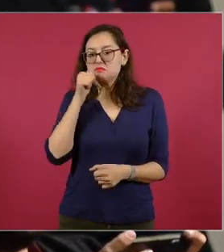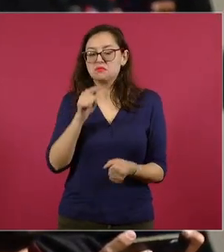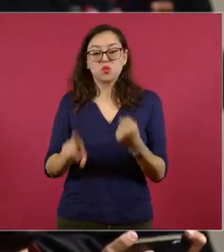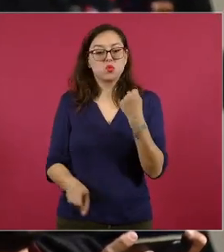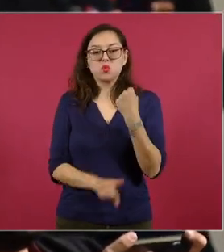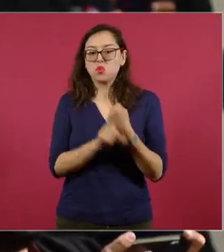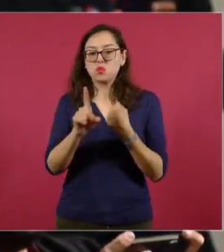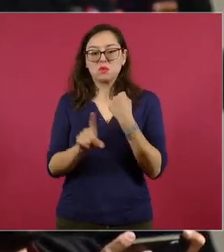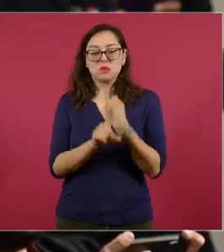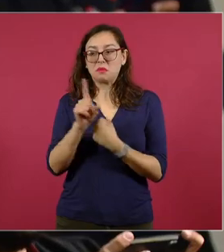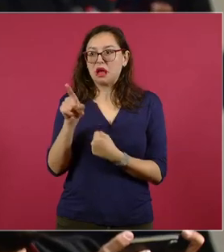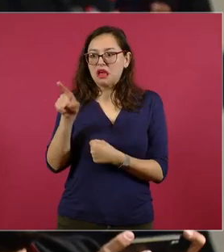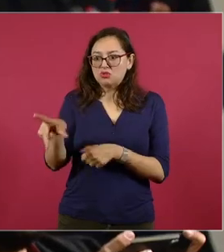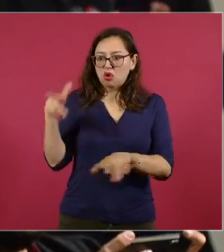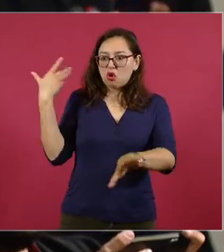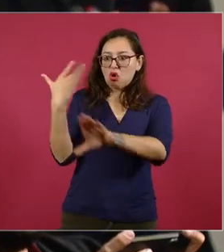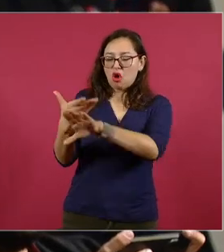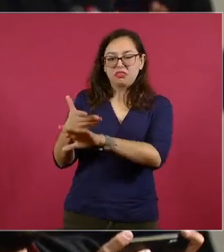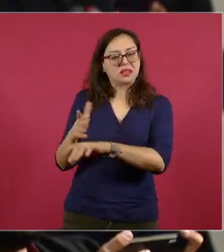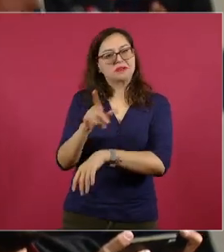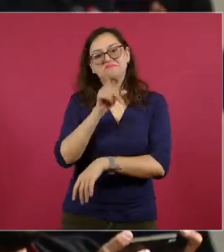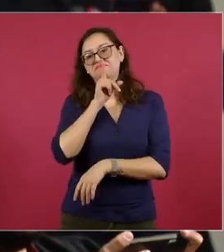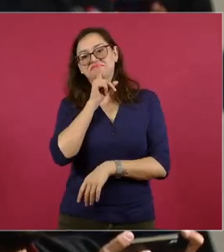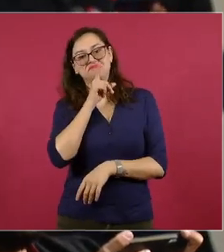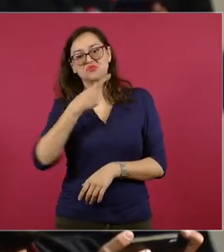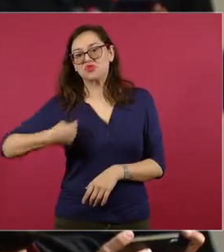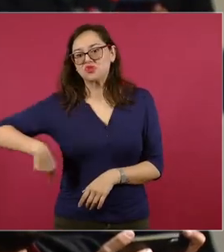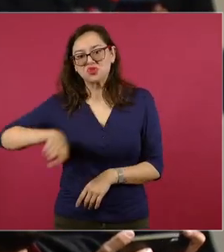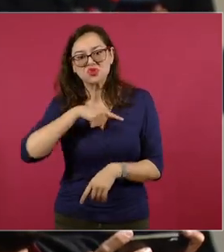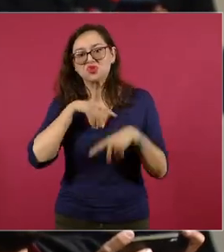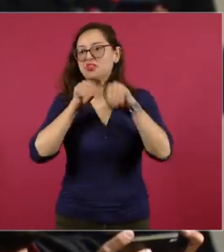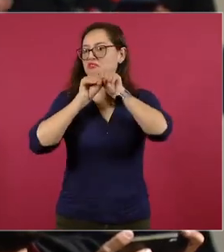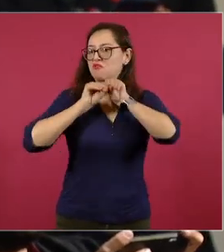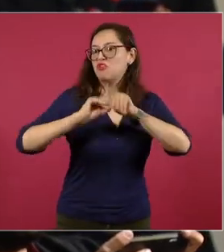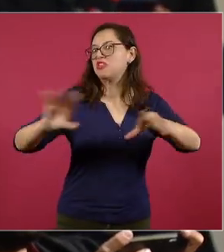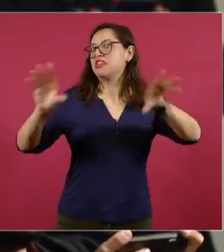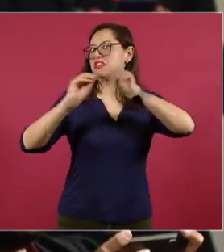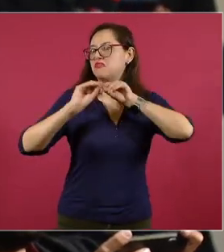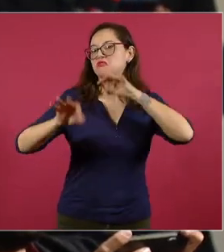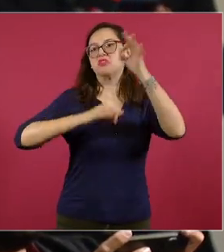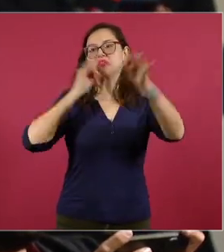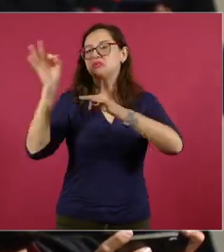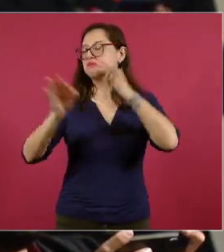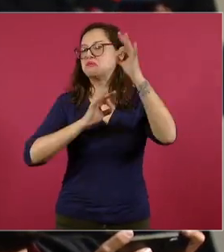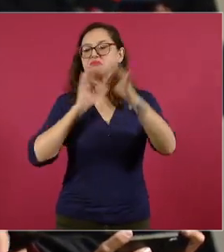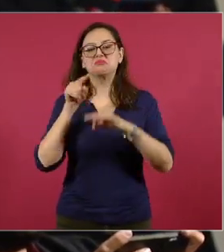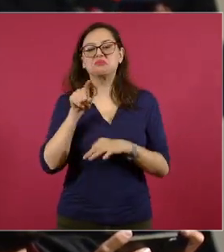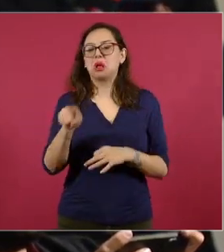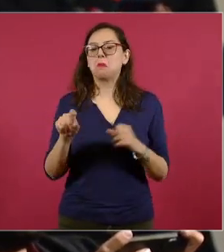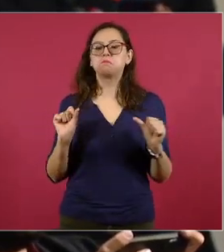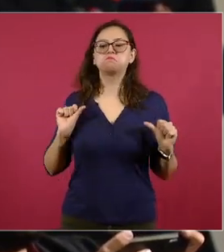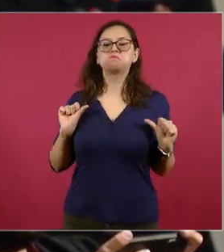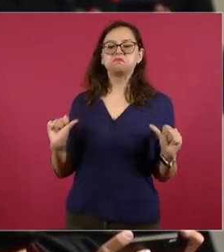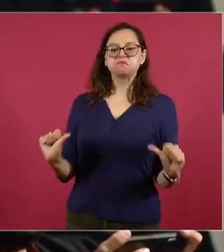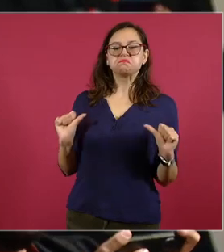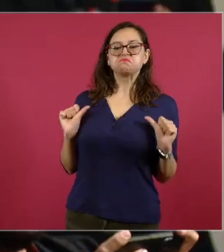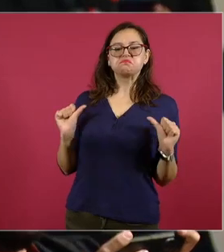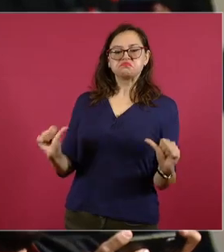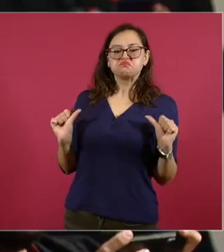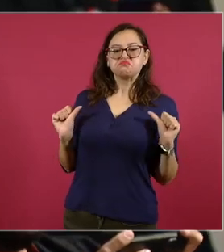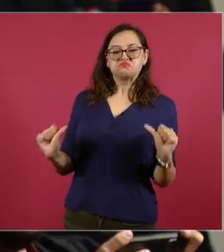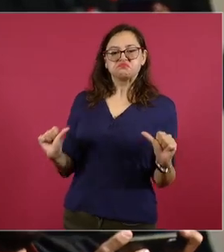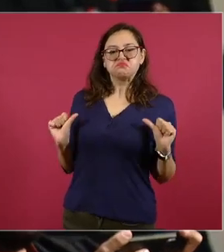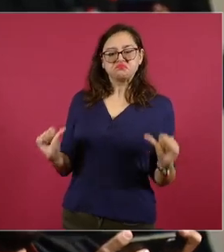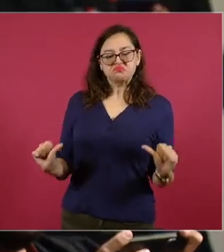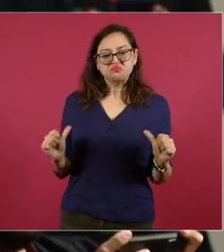imposible hacer algo en contra de esa empresa, por más reportajes que sacamos, por más investigaciones que se hicieron respecto a la